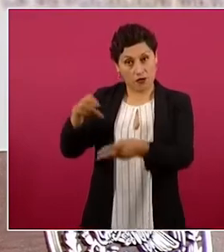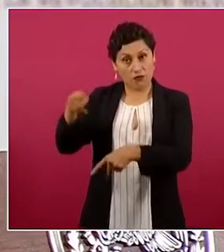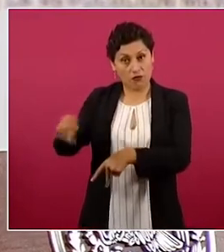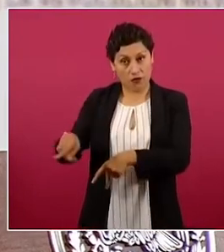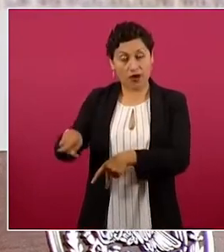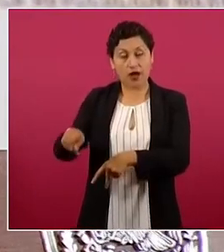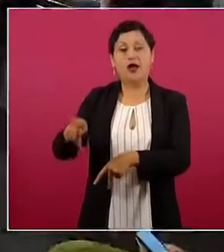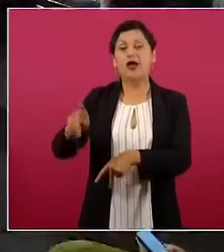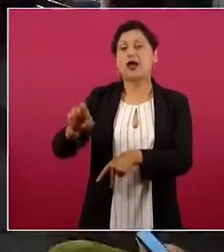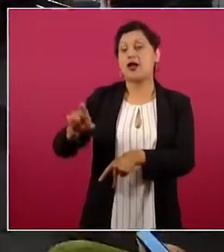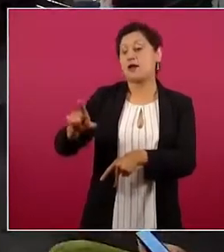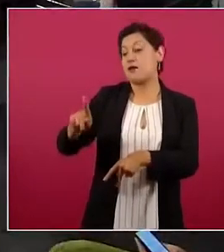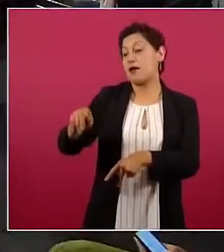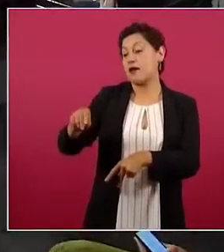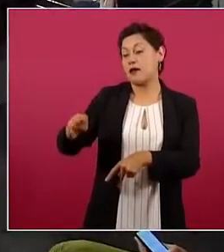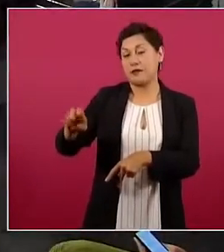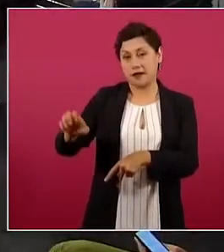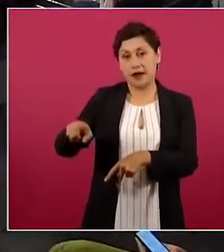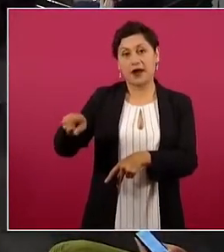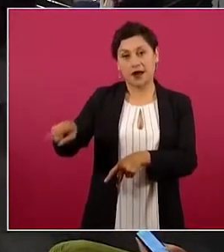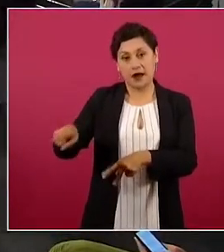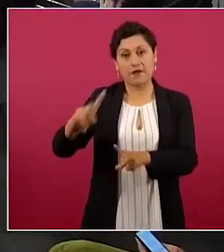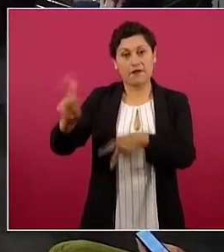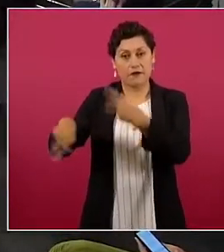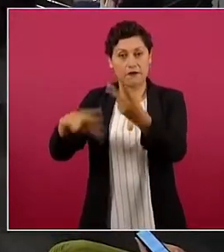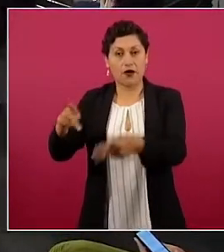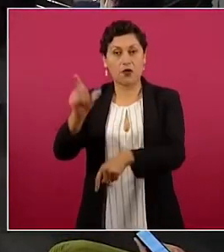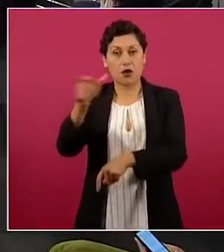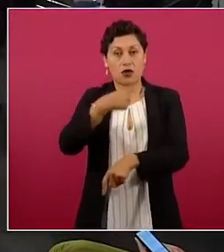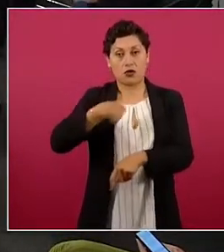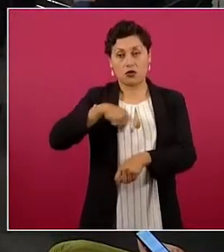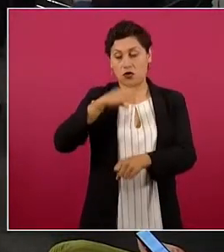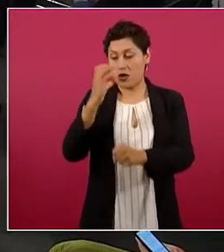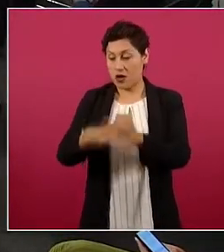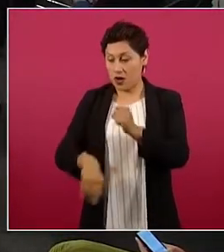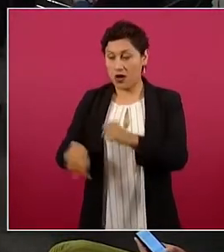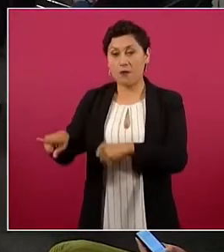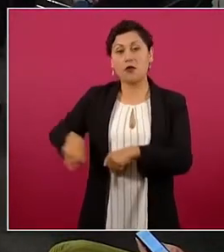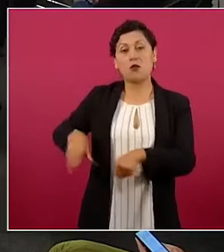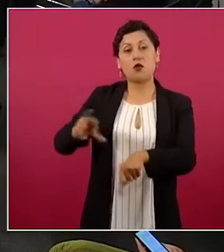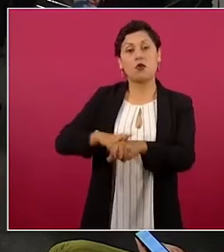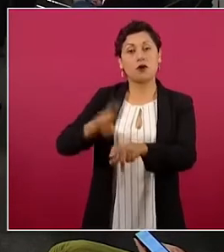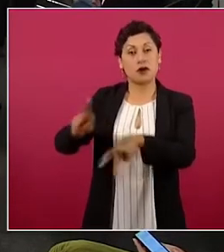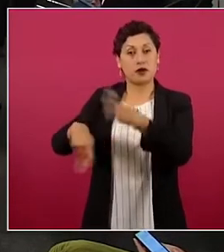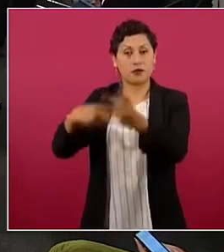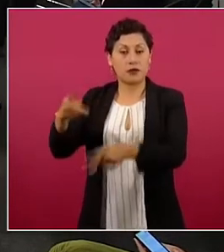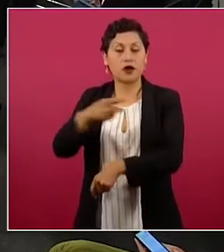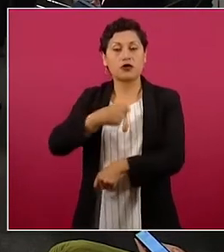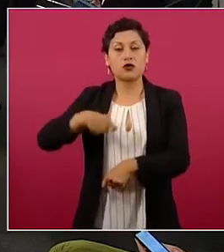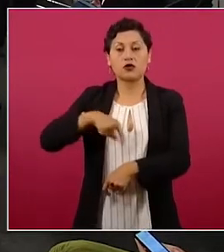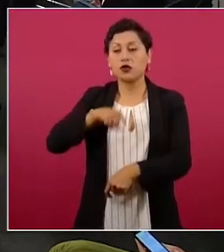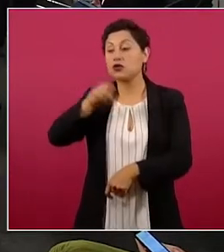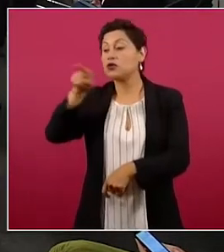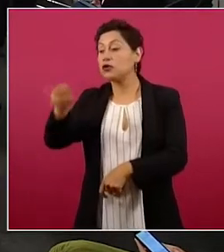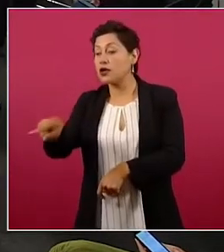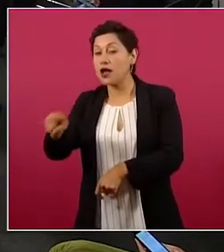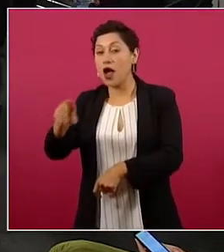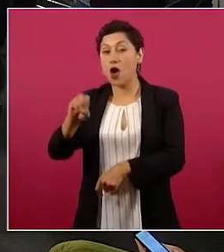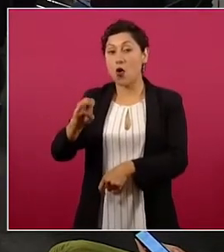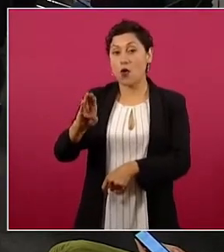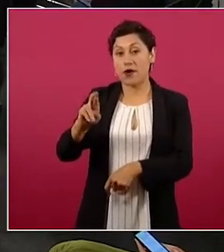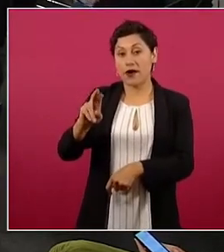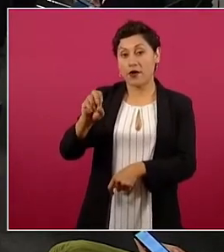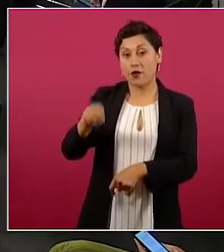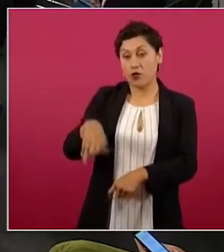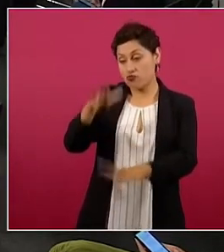Empalme después de que terminamos. Hicimos el compromiso en Obregón de ayudar a la población